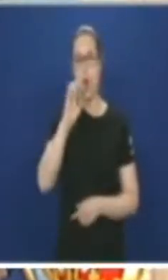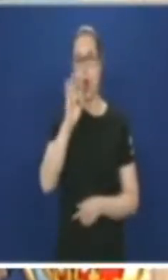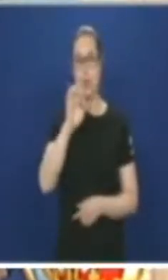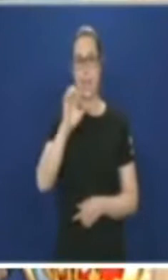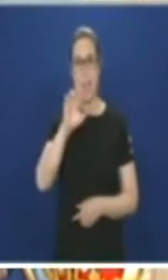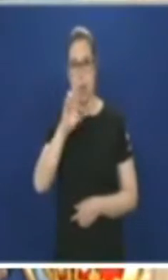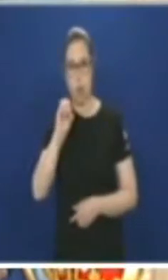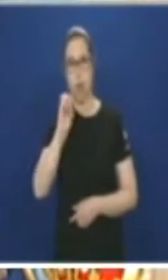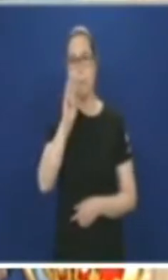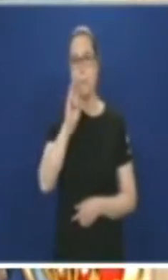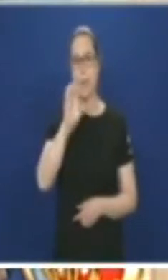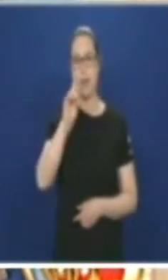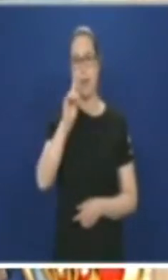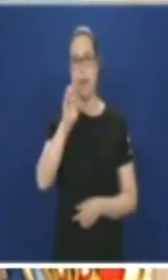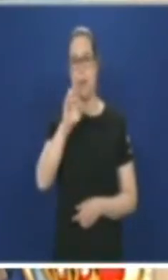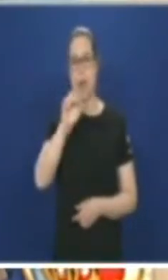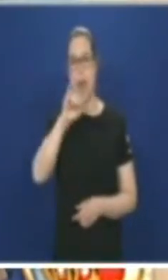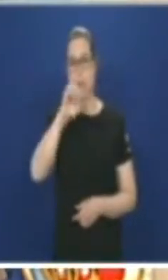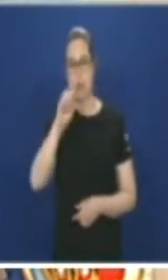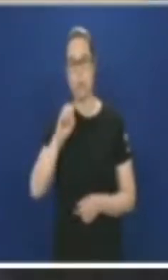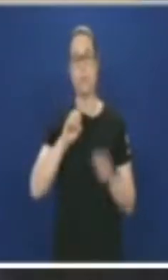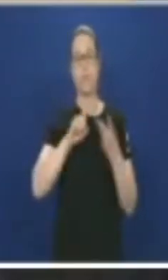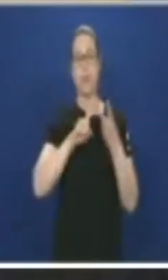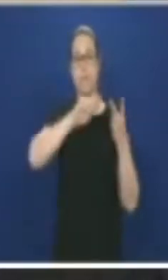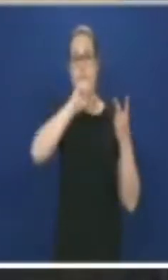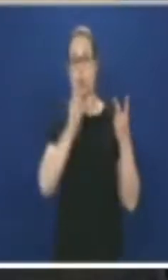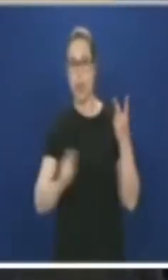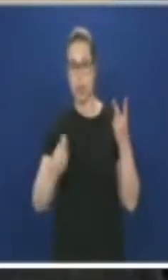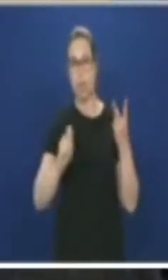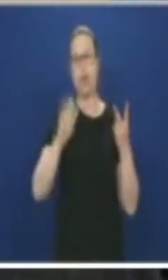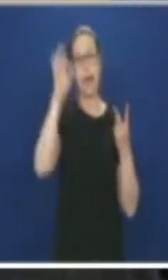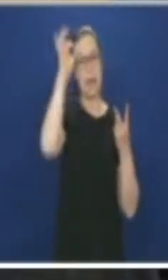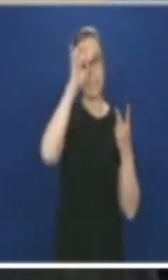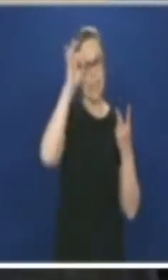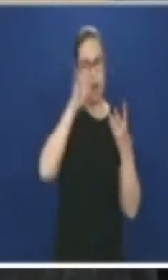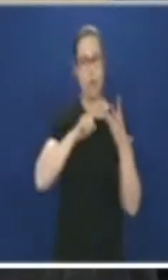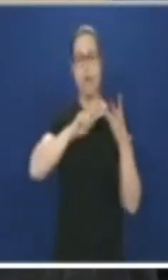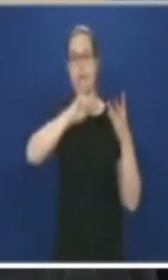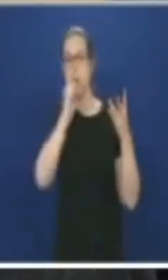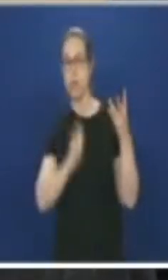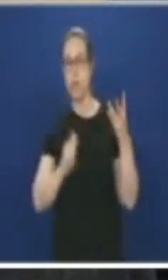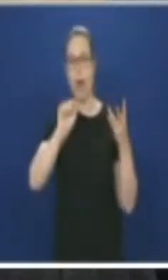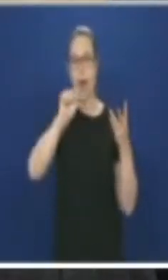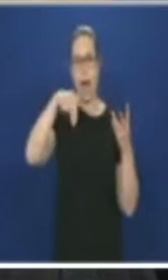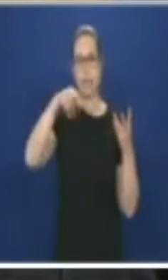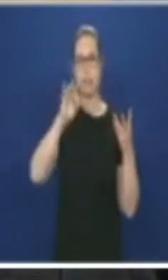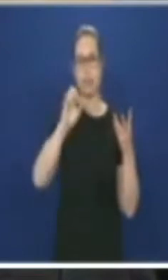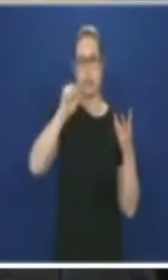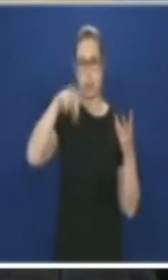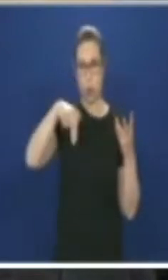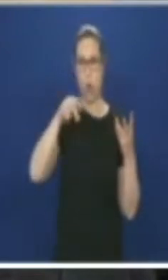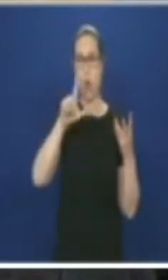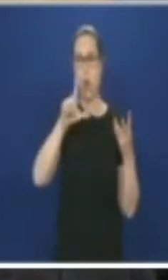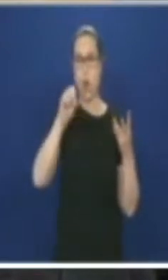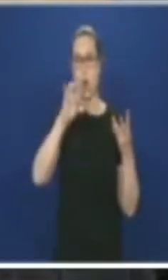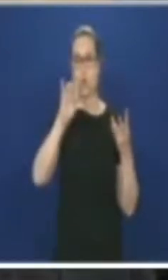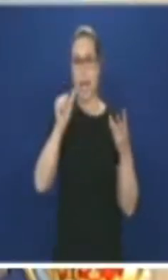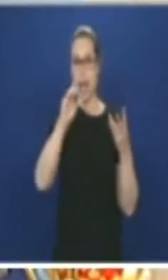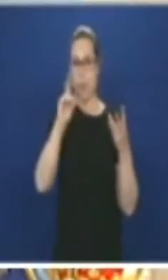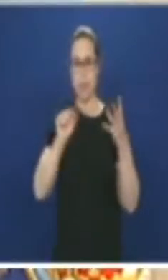Fundación Castelao, Fundación Antón Losada Diéguez e Fundación Vicente